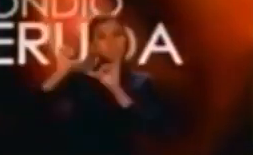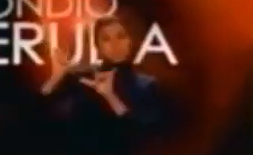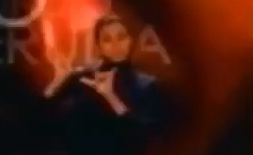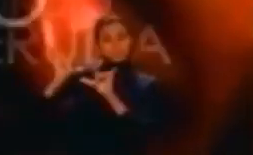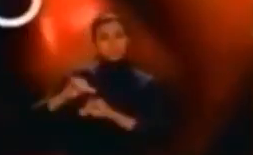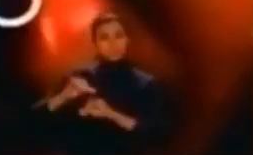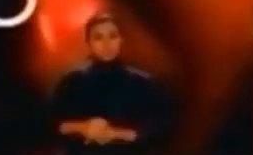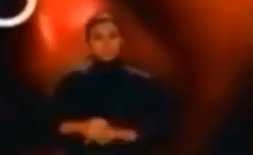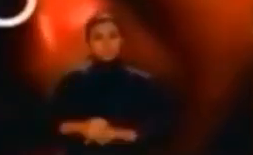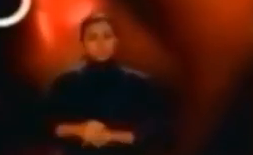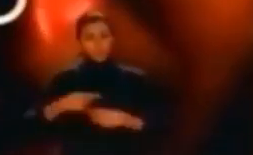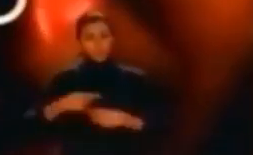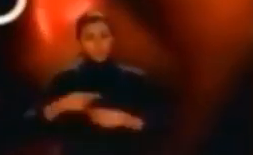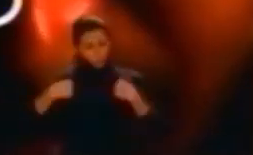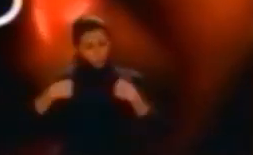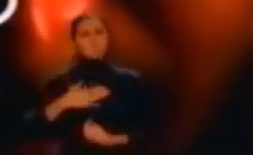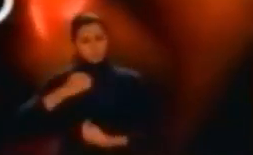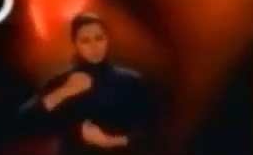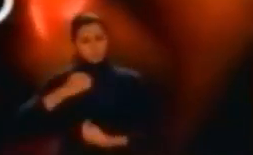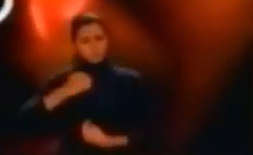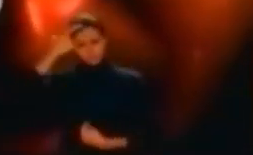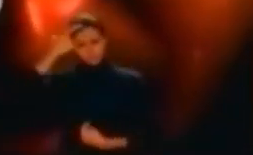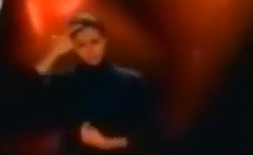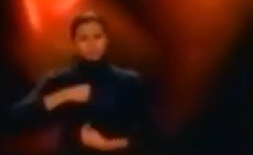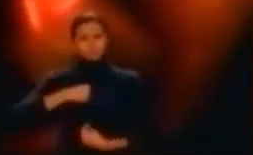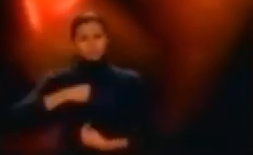Neruda: desde el corazón, sí, soy yo.